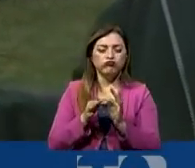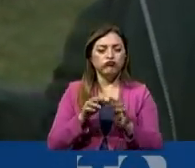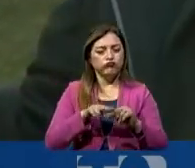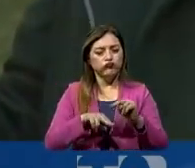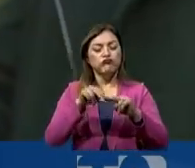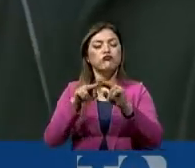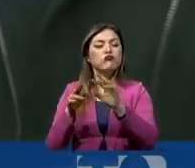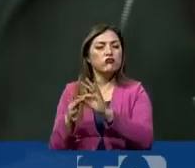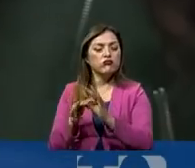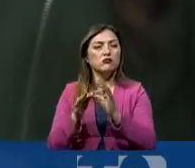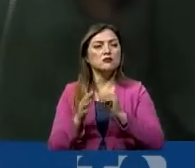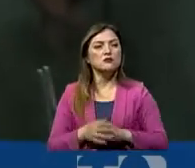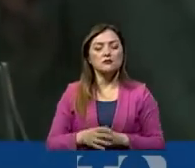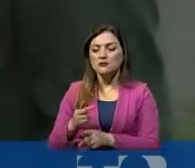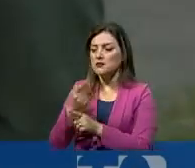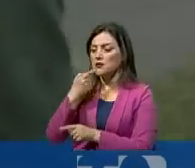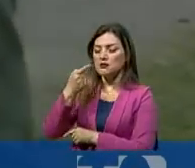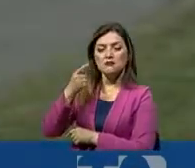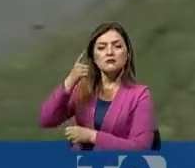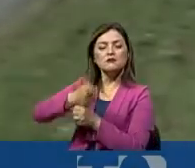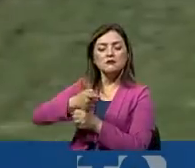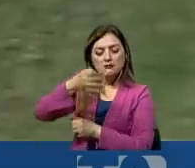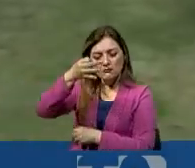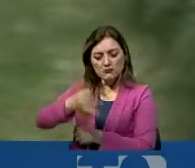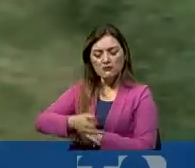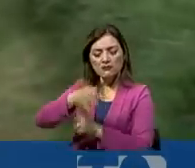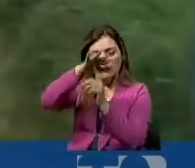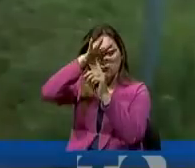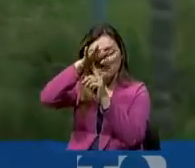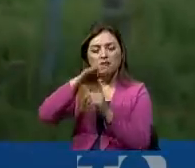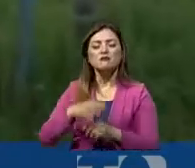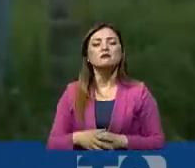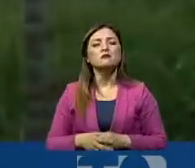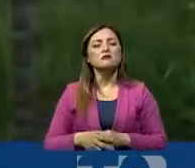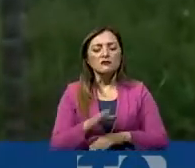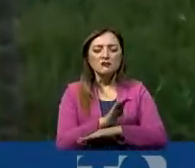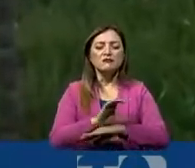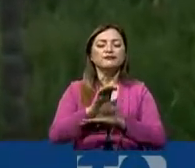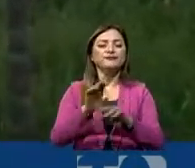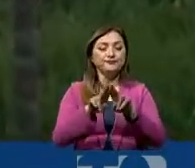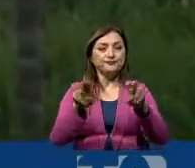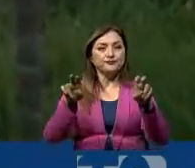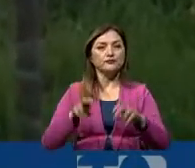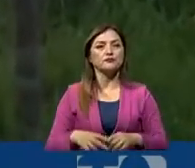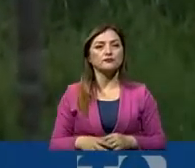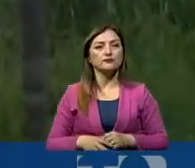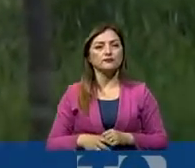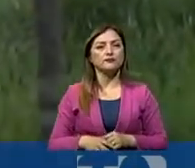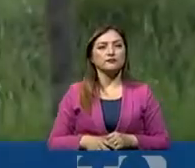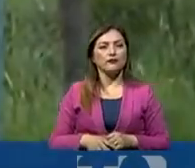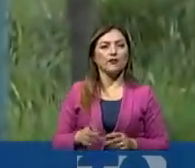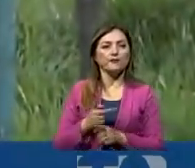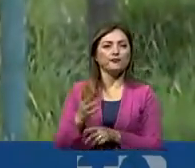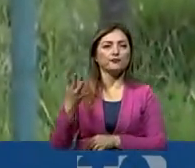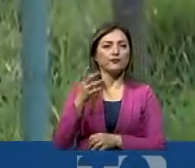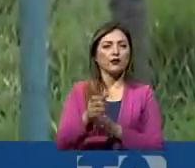concejal, estamos dando cumplimiento a la ordenanza de conformación del parque. Este es un bosquete natural que se está preservando desde